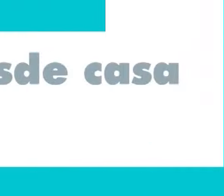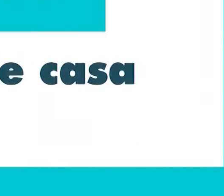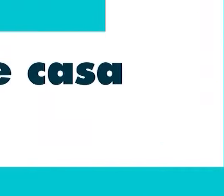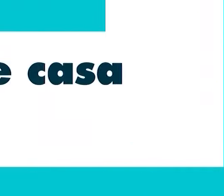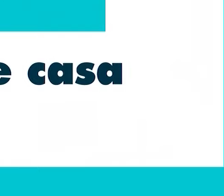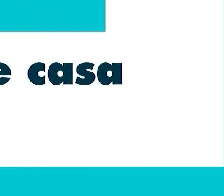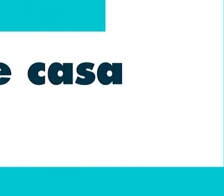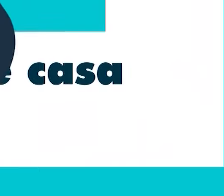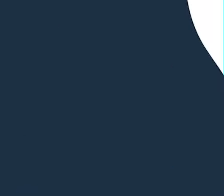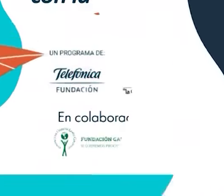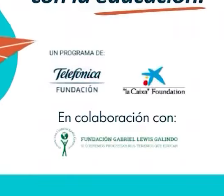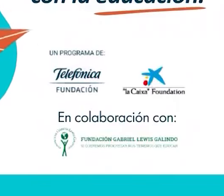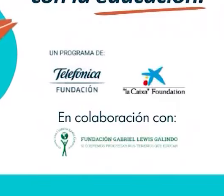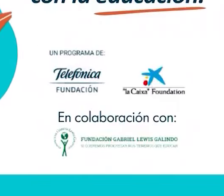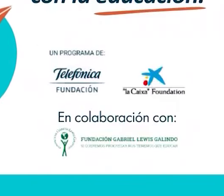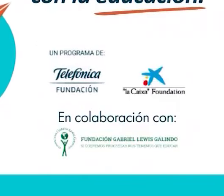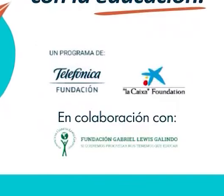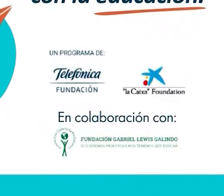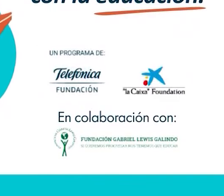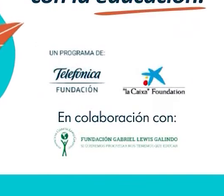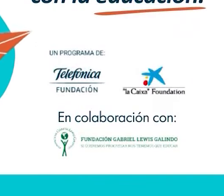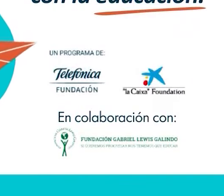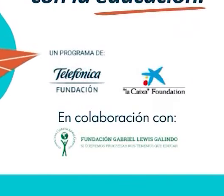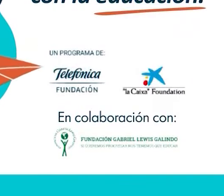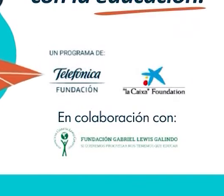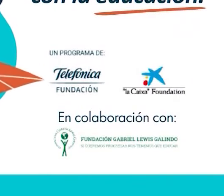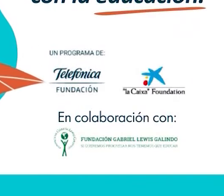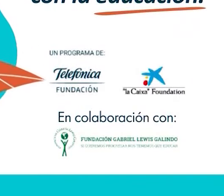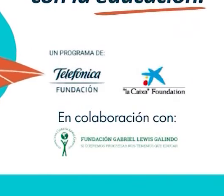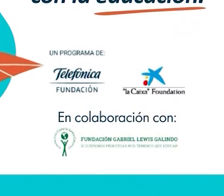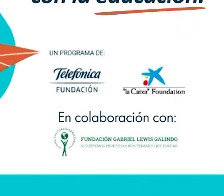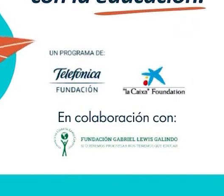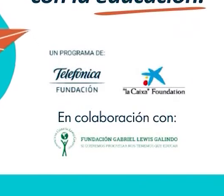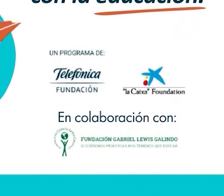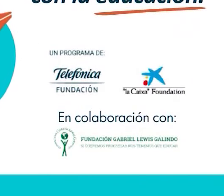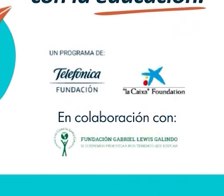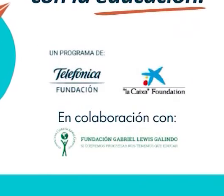Continúa aprendiendo desde casa con los contenidos para niños de www.educación.com.